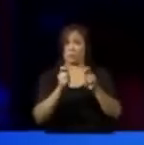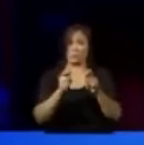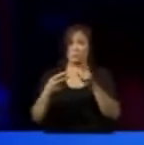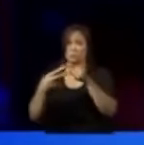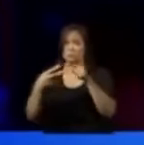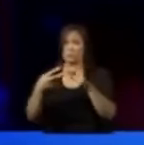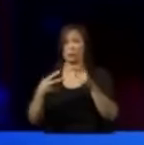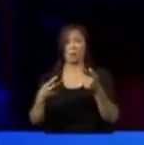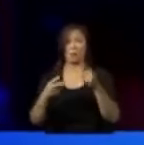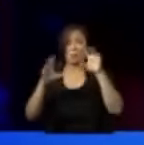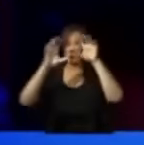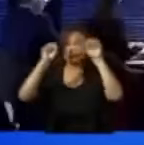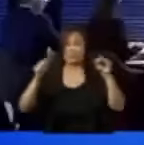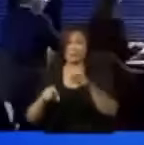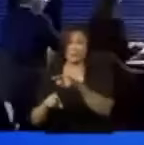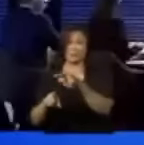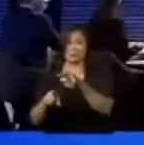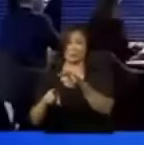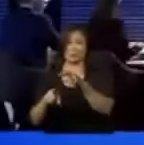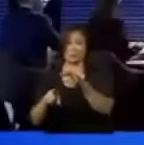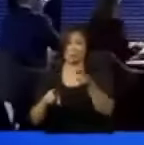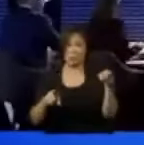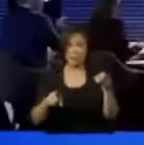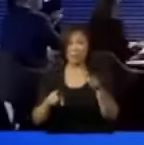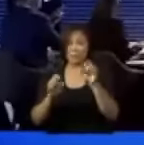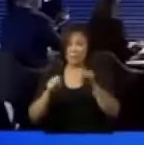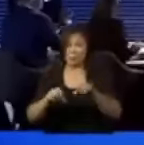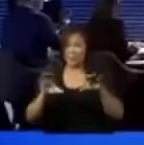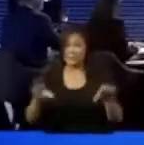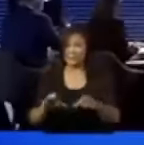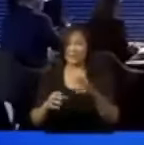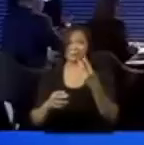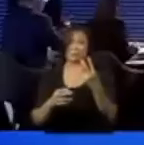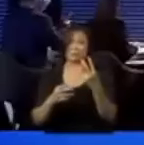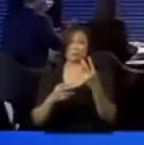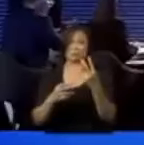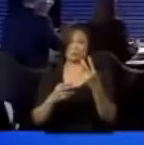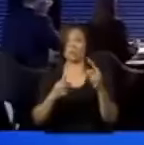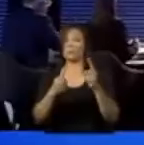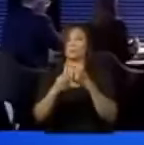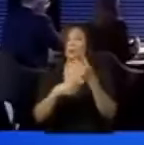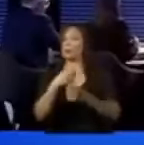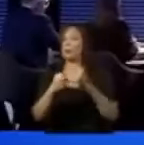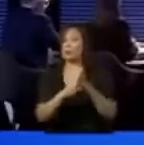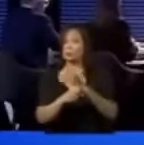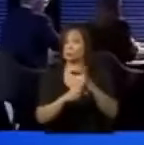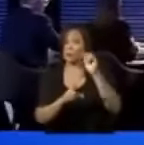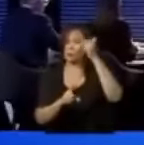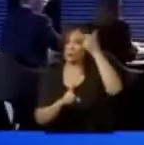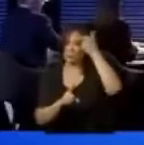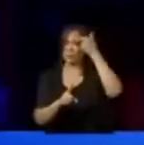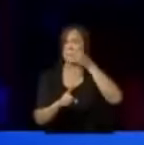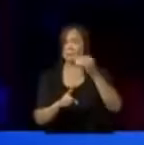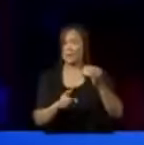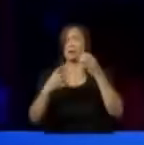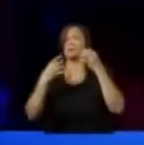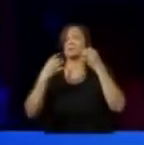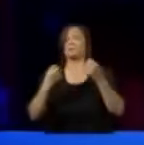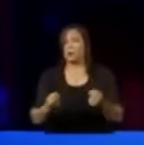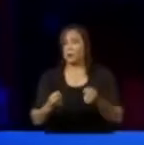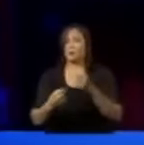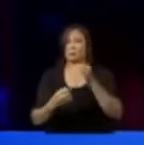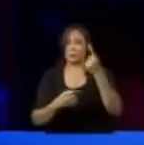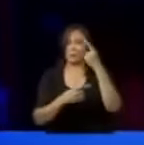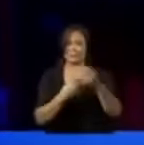que como mandatario usted pondría en práctica en sus 2 primeros años de gobierno para